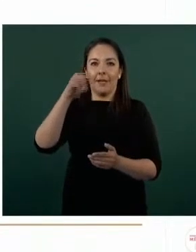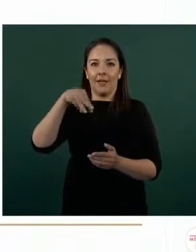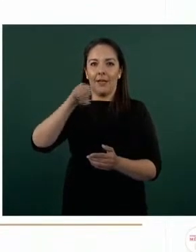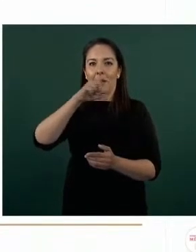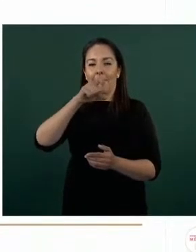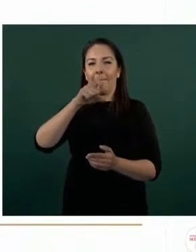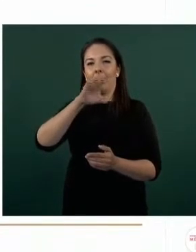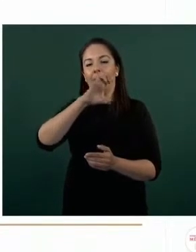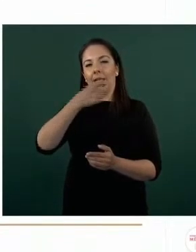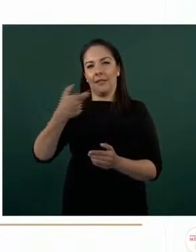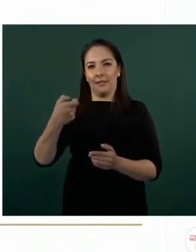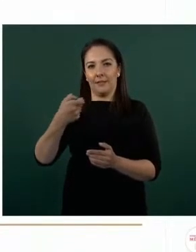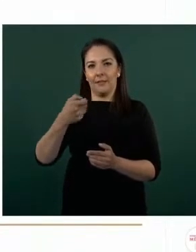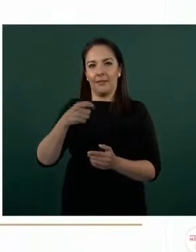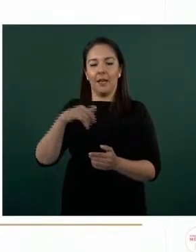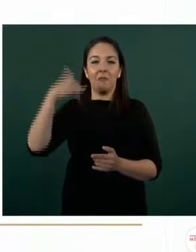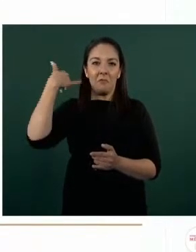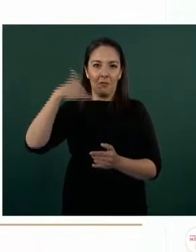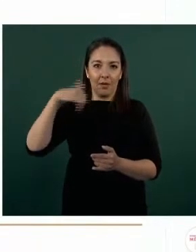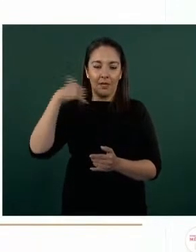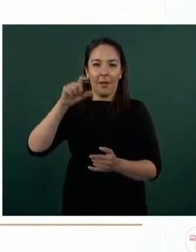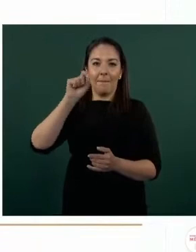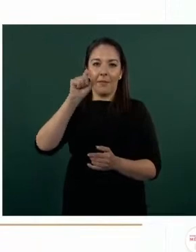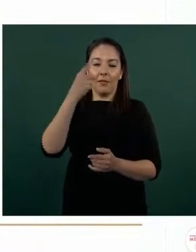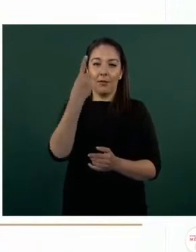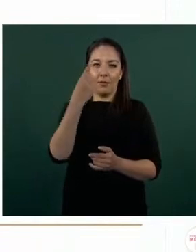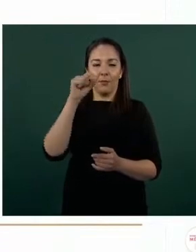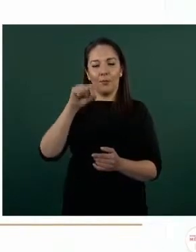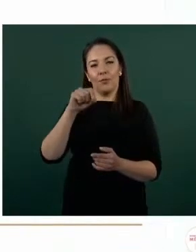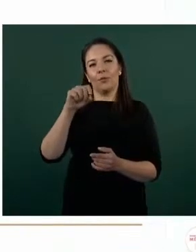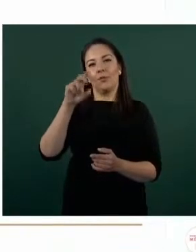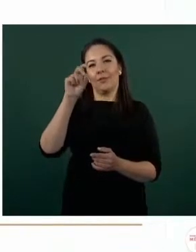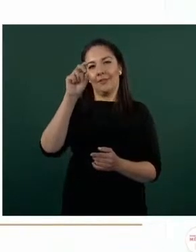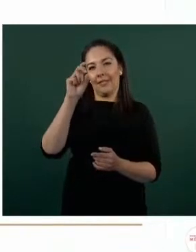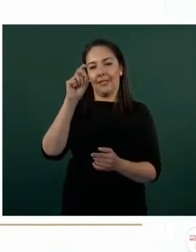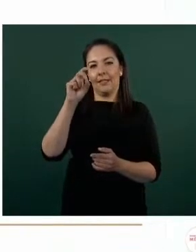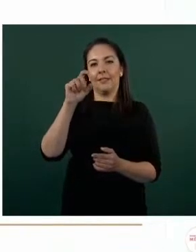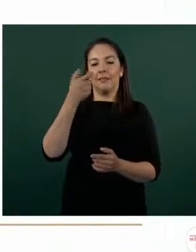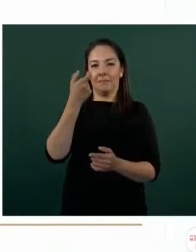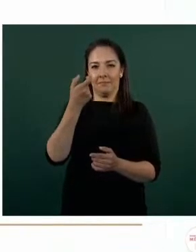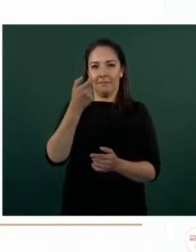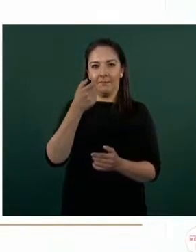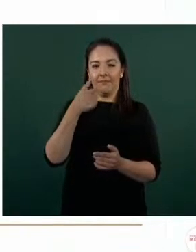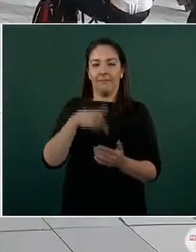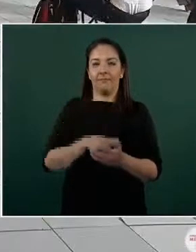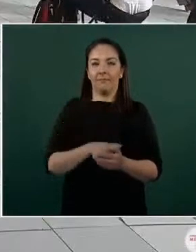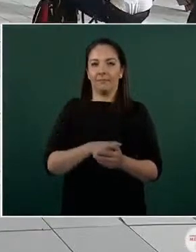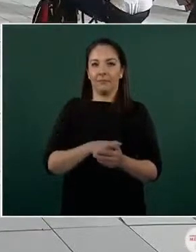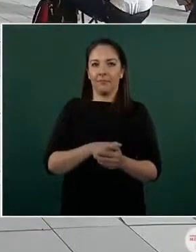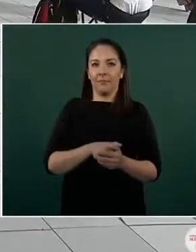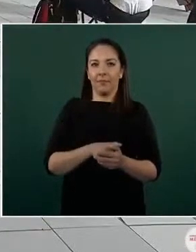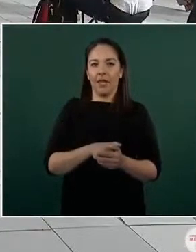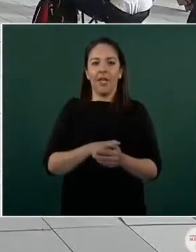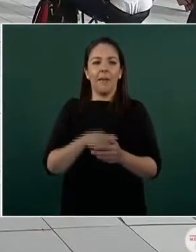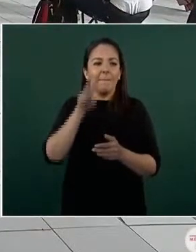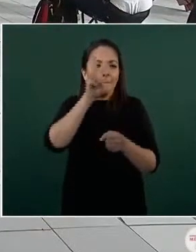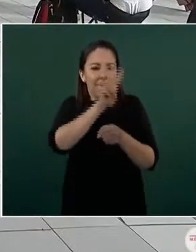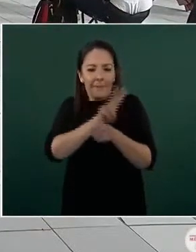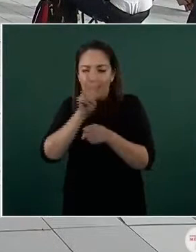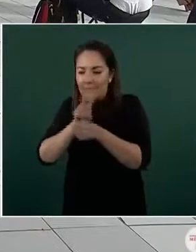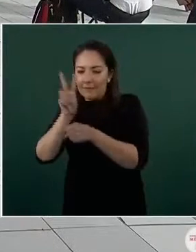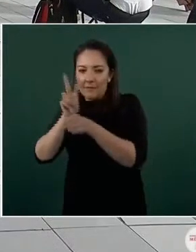Mérida, Yucatán, 21 pesos con 30 centavos por litro. En el tema de verificaciones